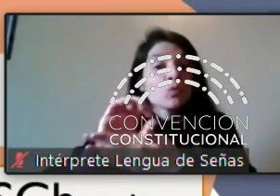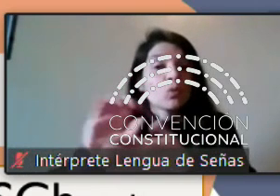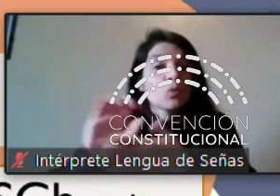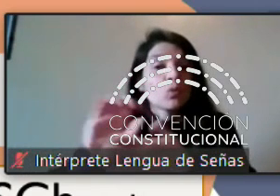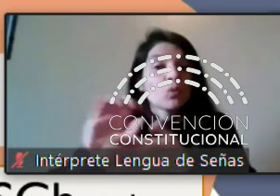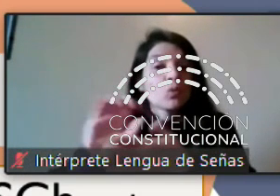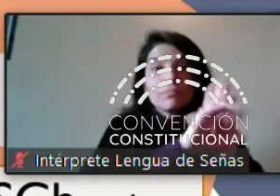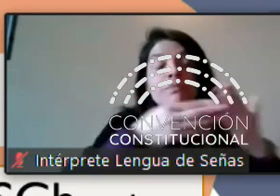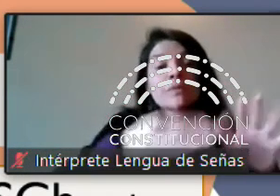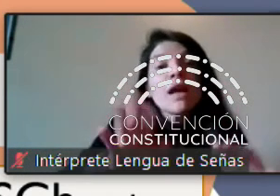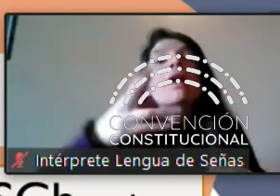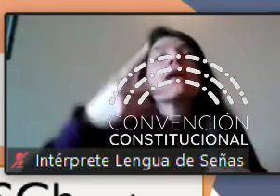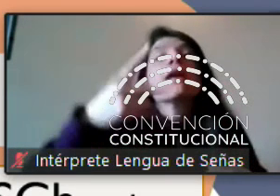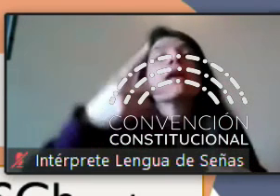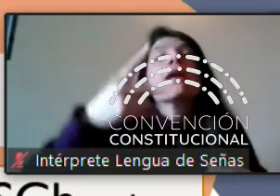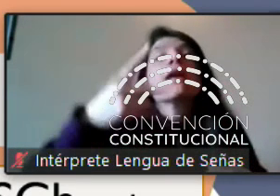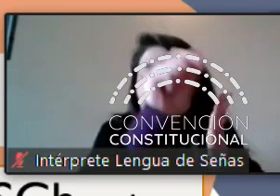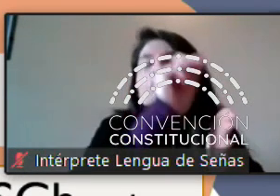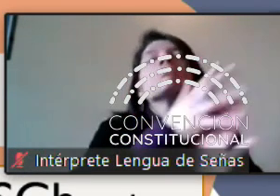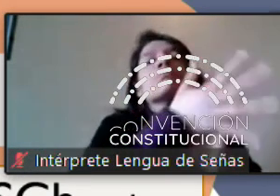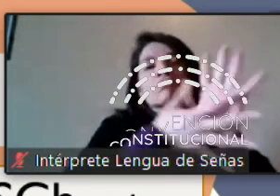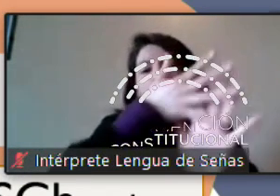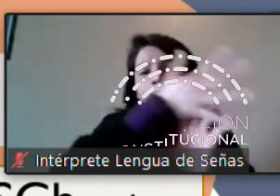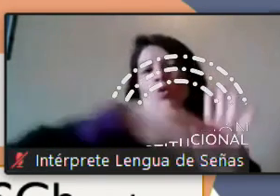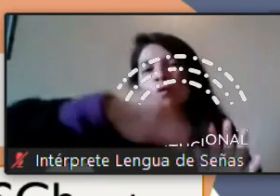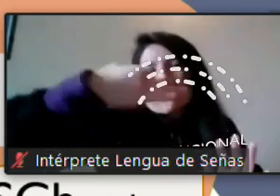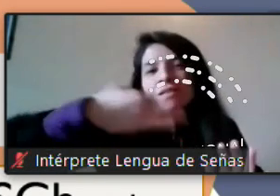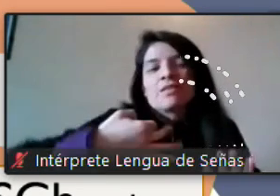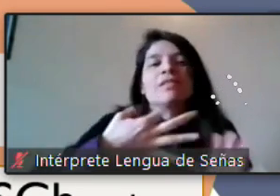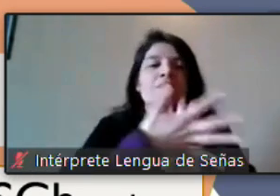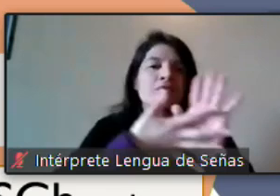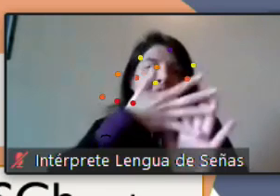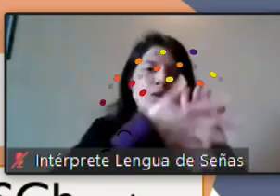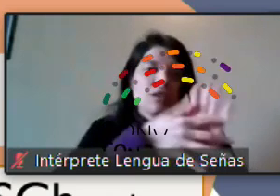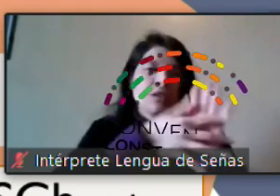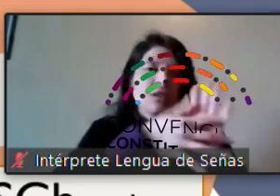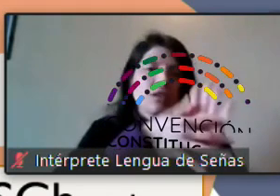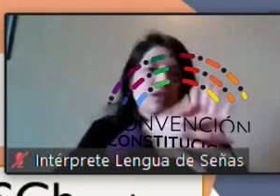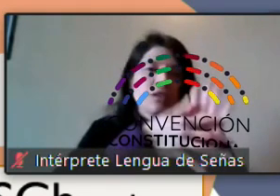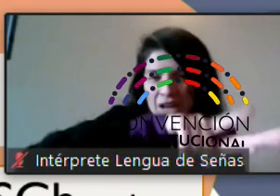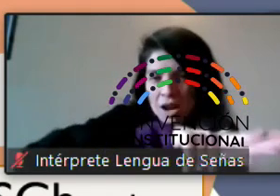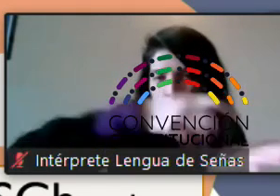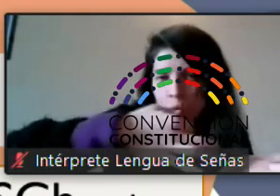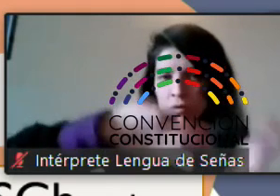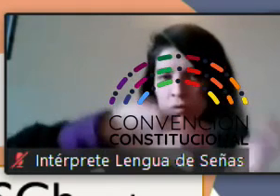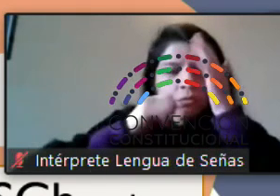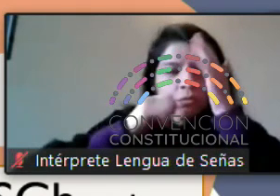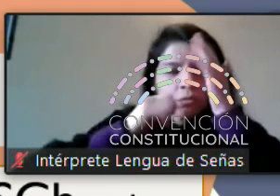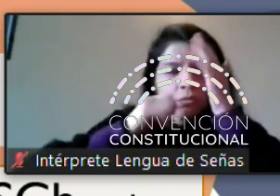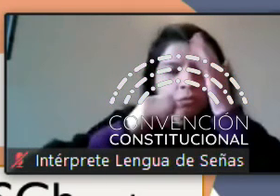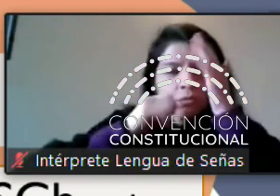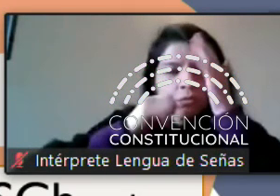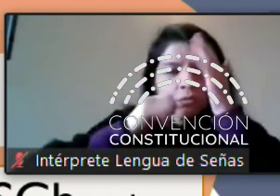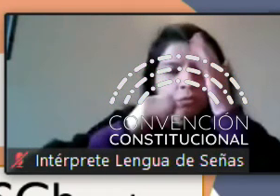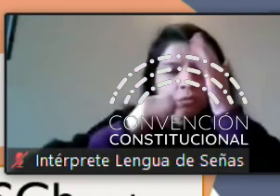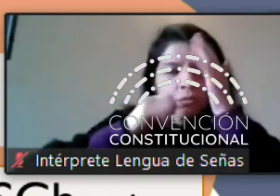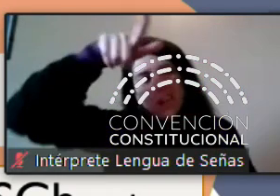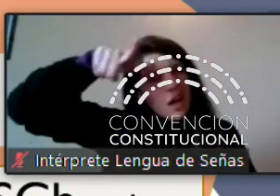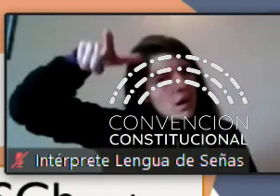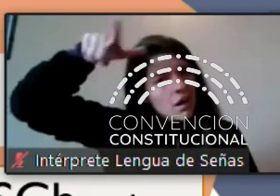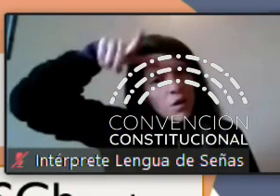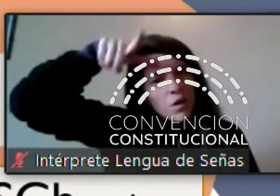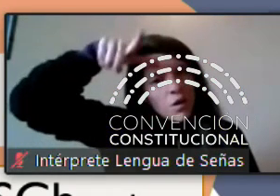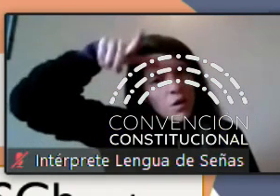el carácter de lengua oficial de la lengua de señas chilena. ¿Qué significa eso? Que no es un lenguaje. Entonces,